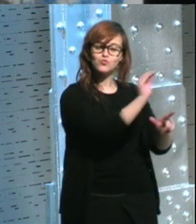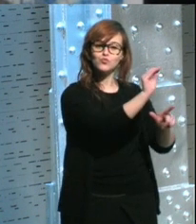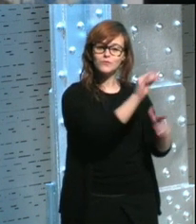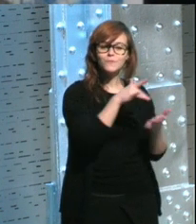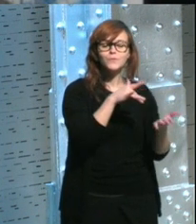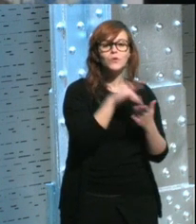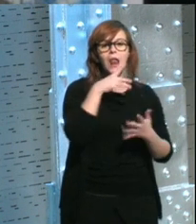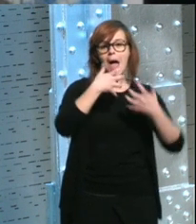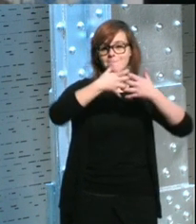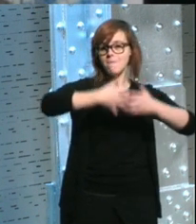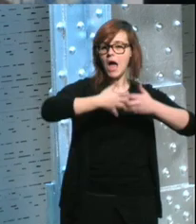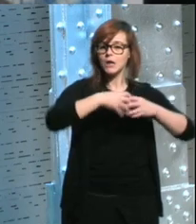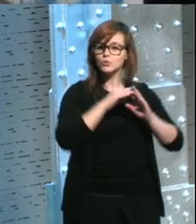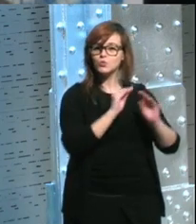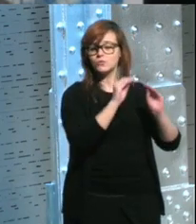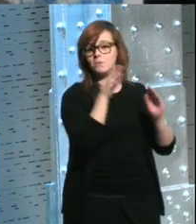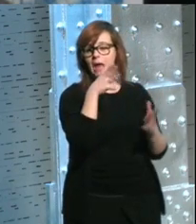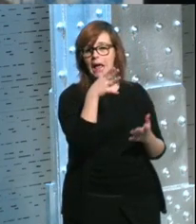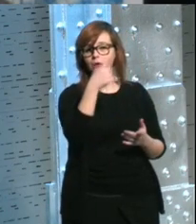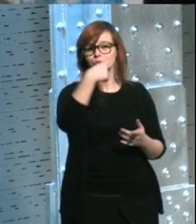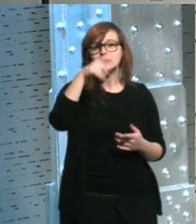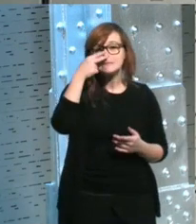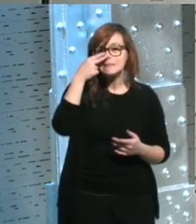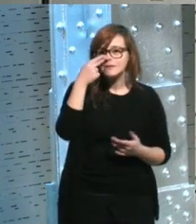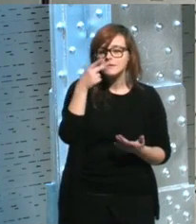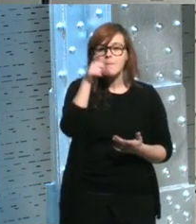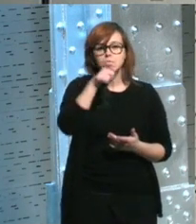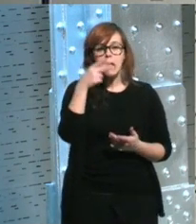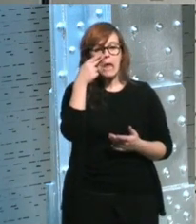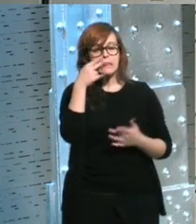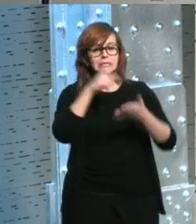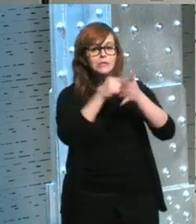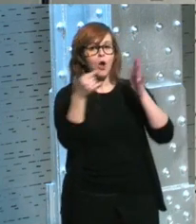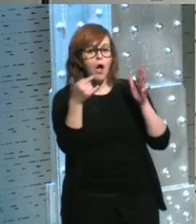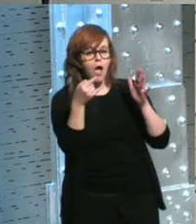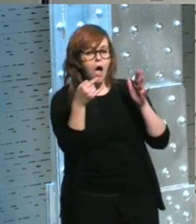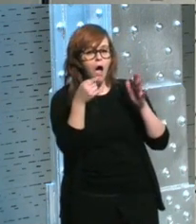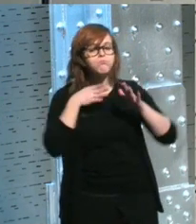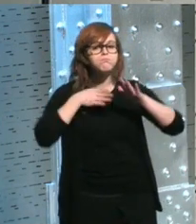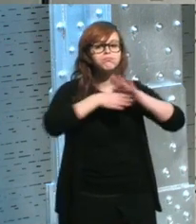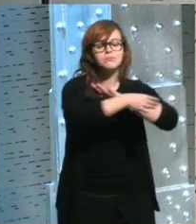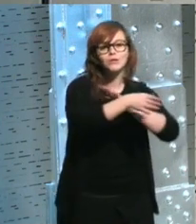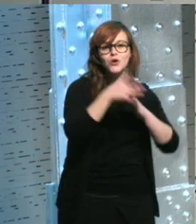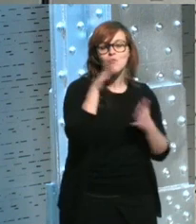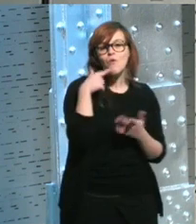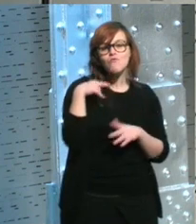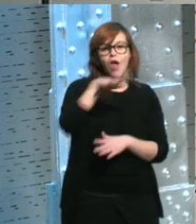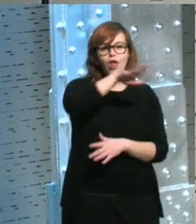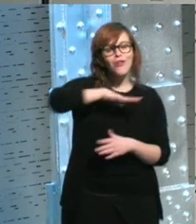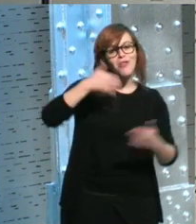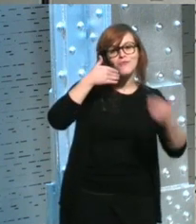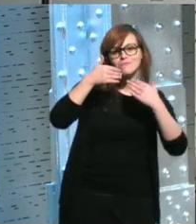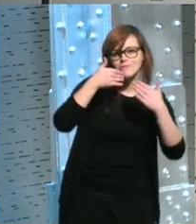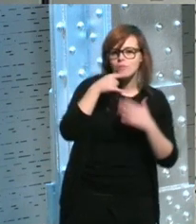de café siendo para todos los que se interesan en la tecnología o que la practican, como siempre un lugar de conversación, un